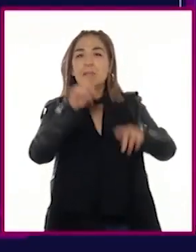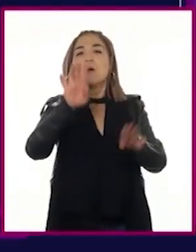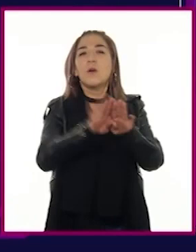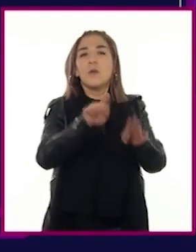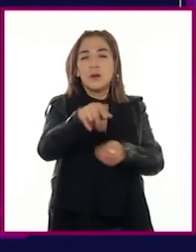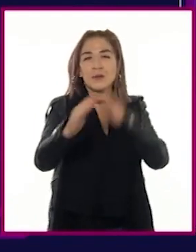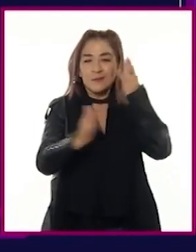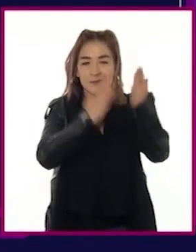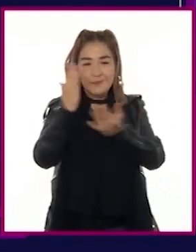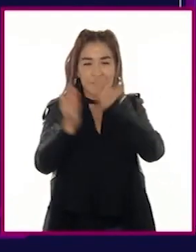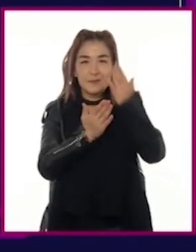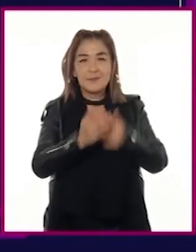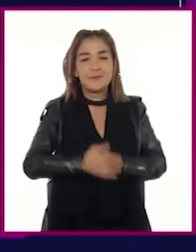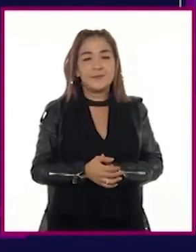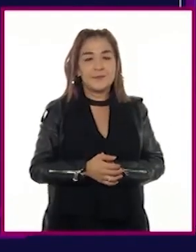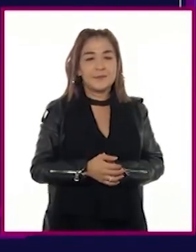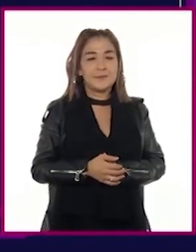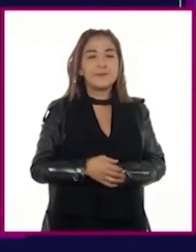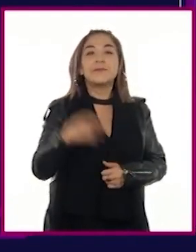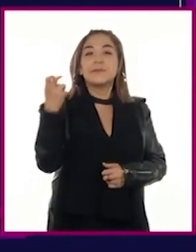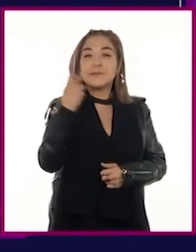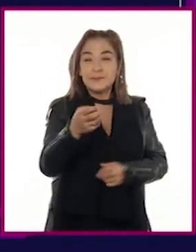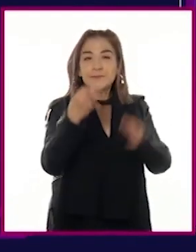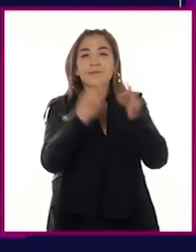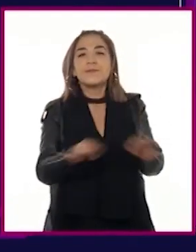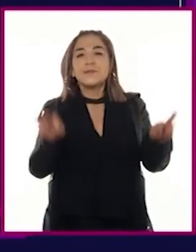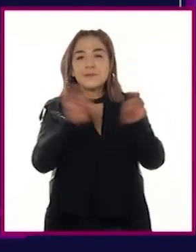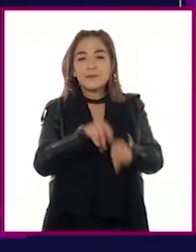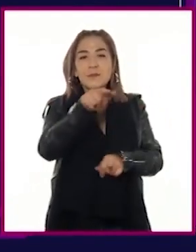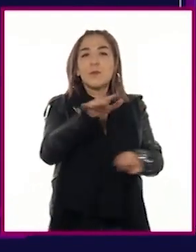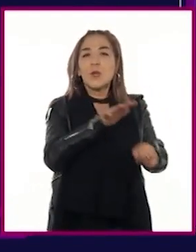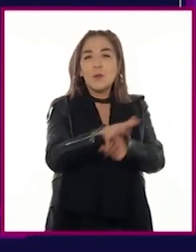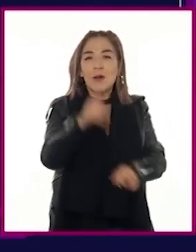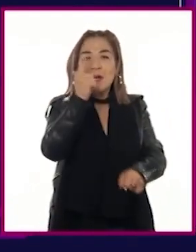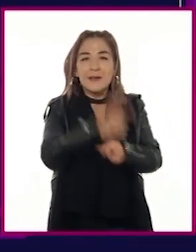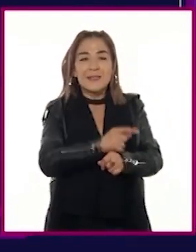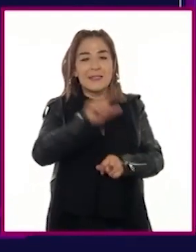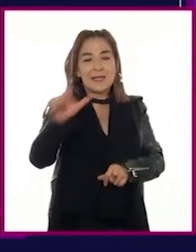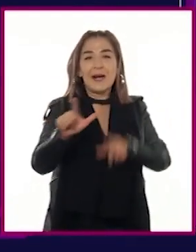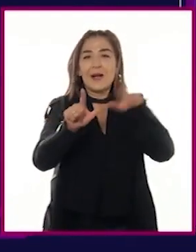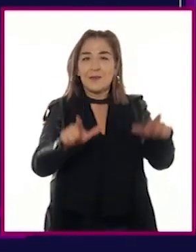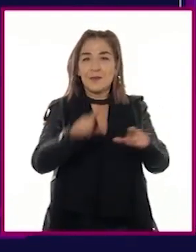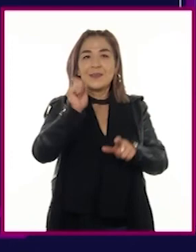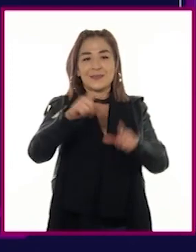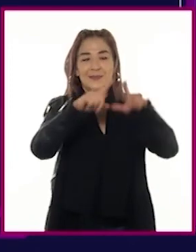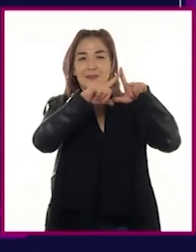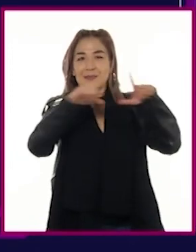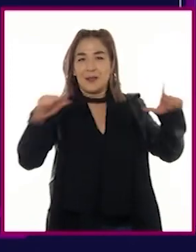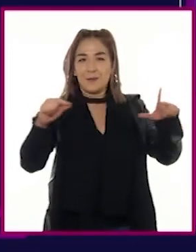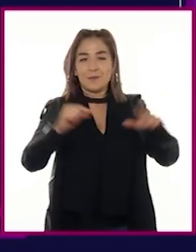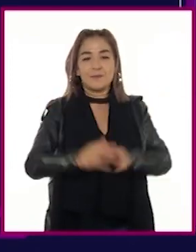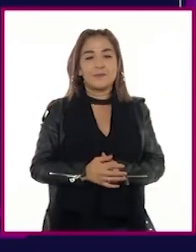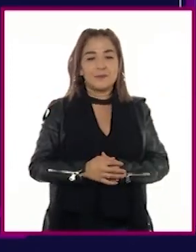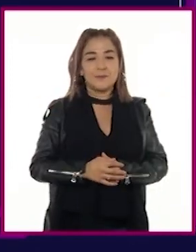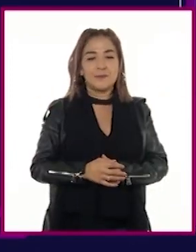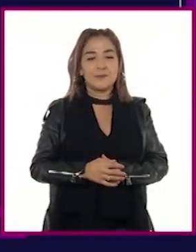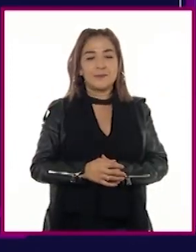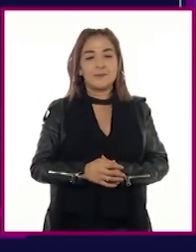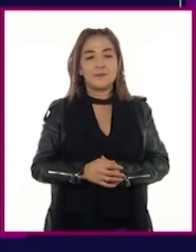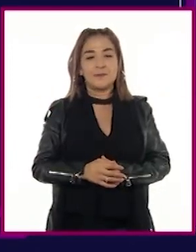de la trigonometría, es de suma importancia identificar los lados perpendiculares del triángulo rectángulo. La